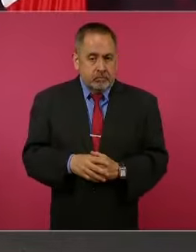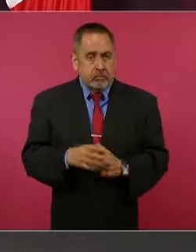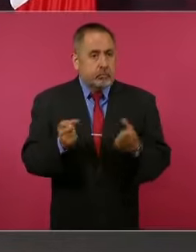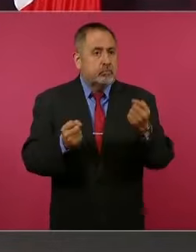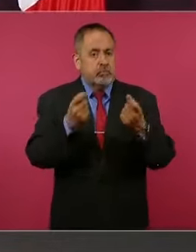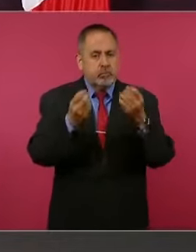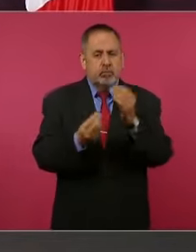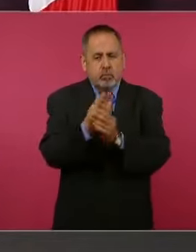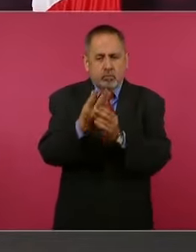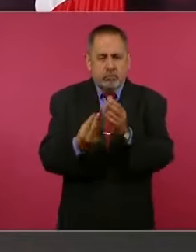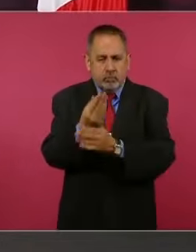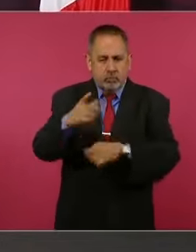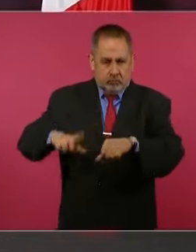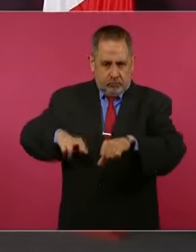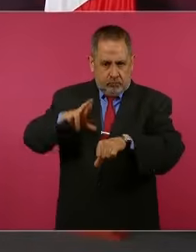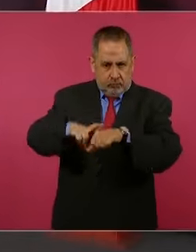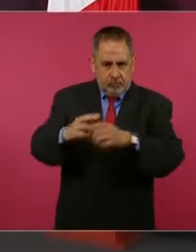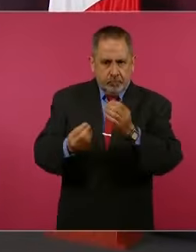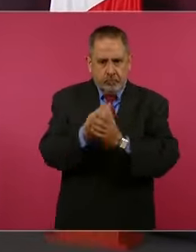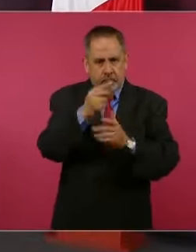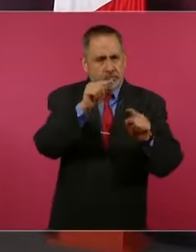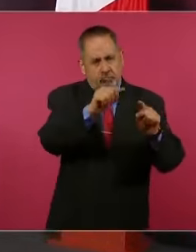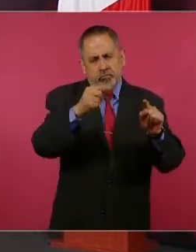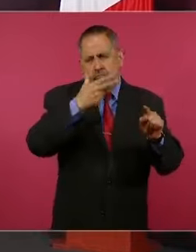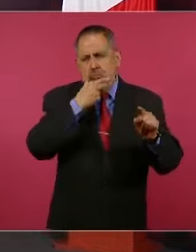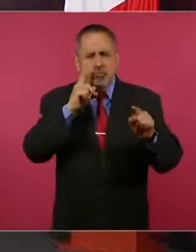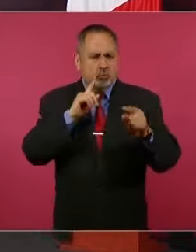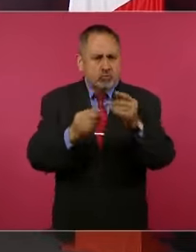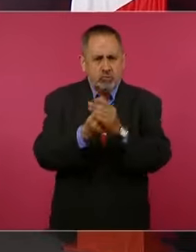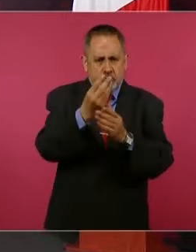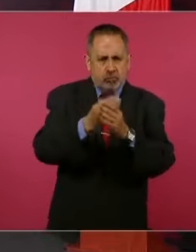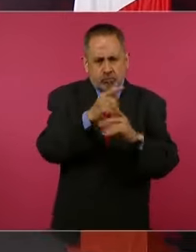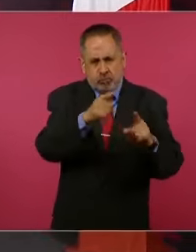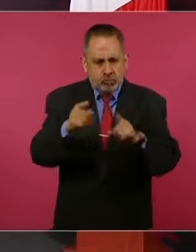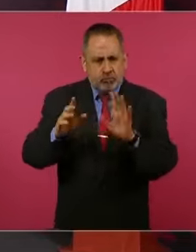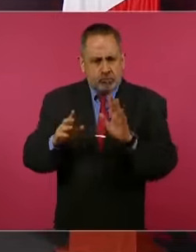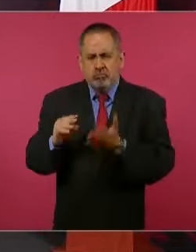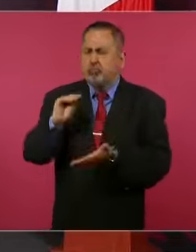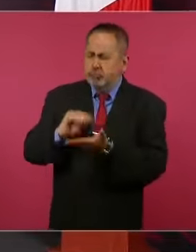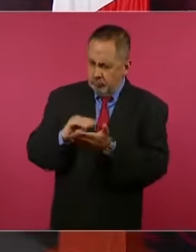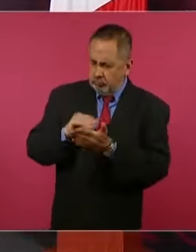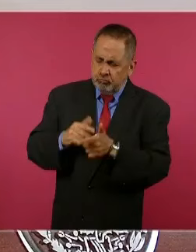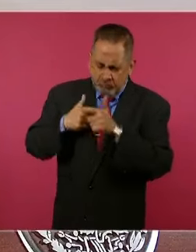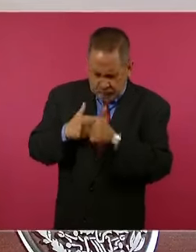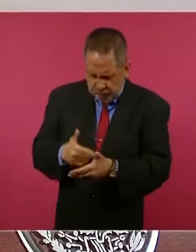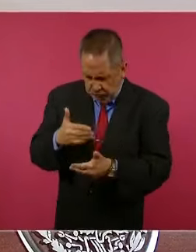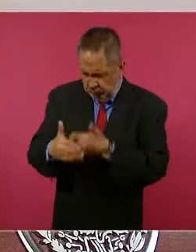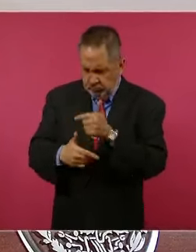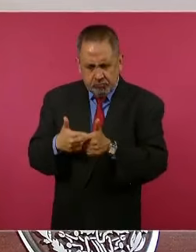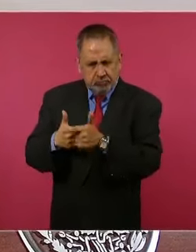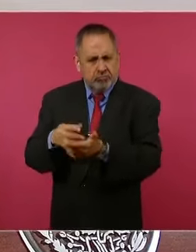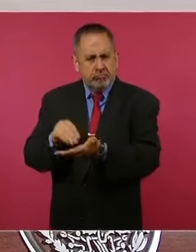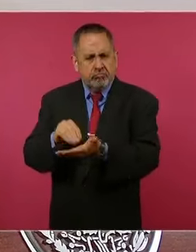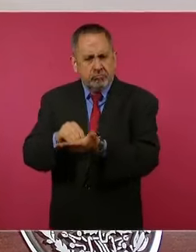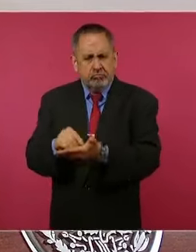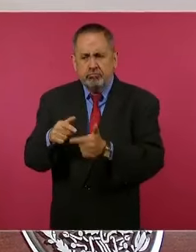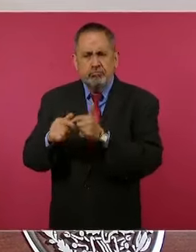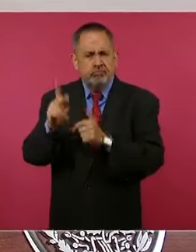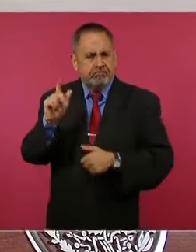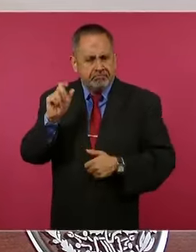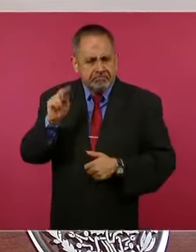están entrando gobernadoras gobernadores le van a dar continuidad a